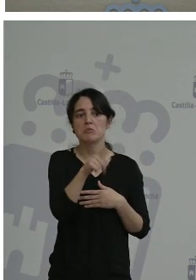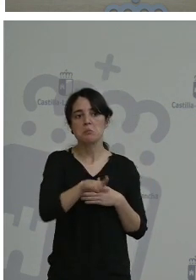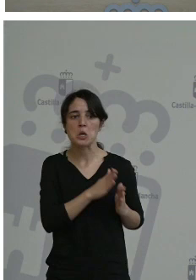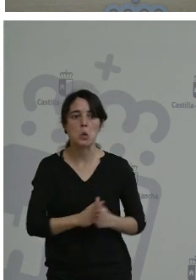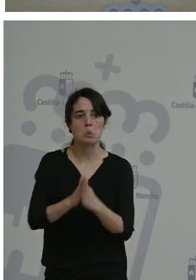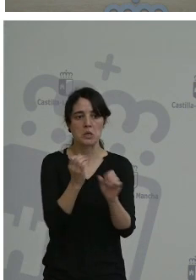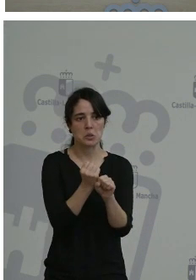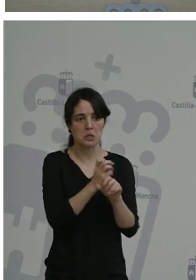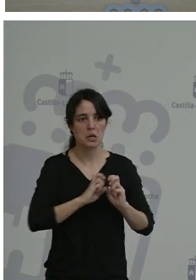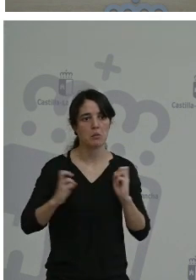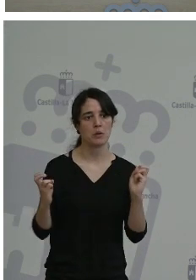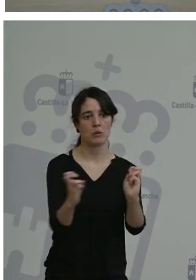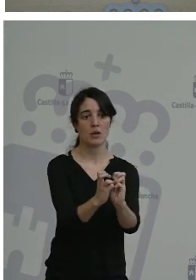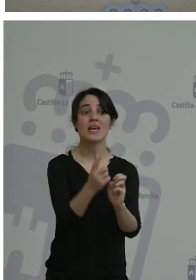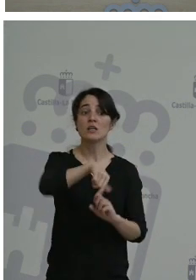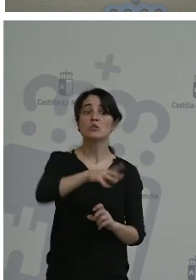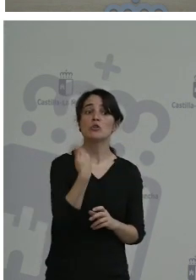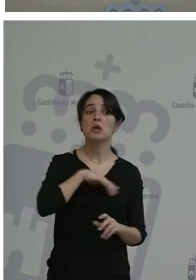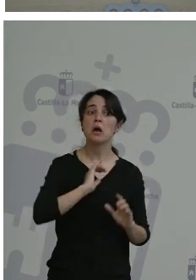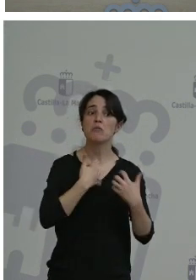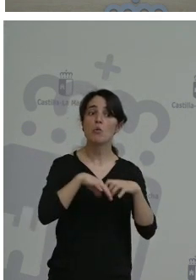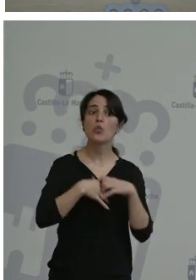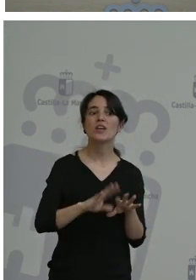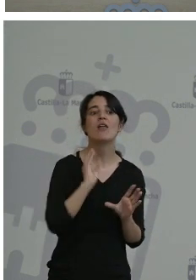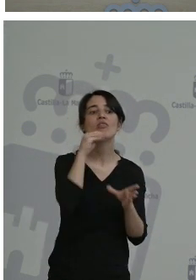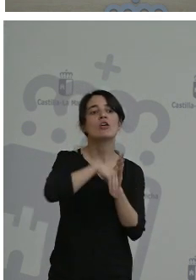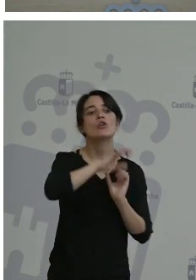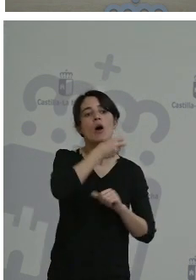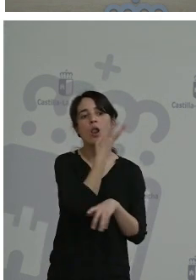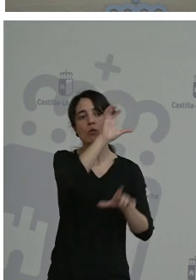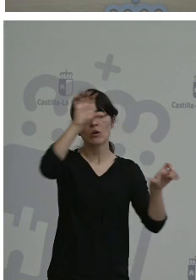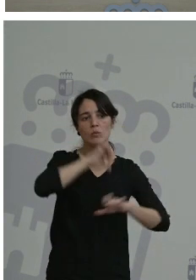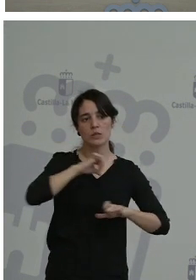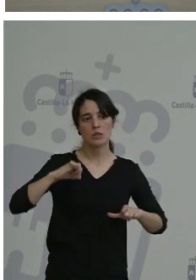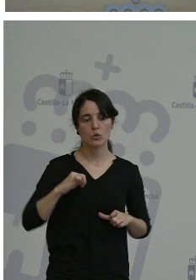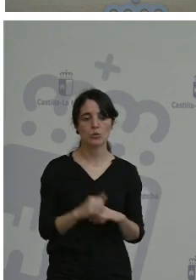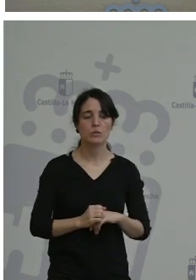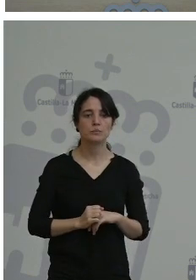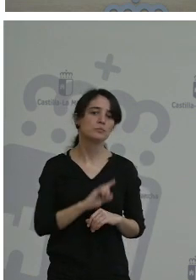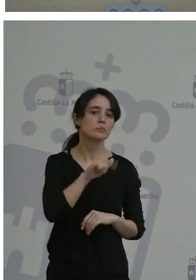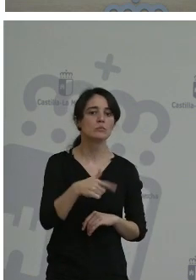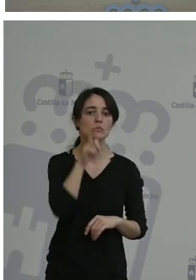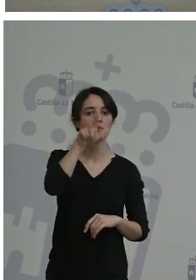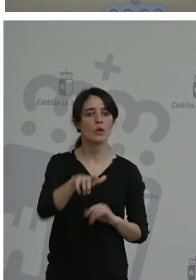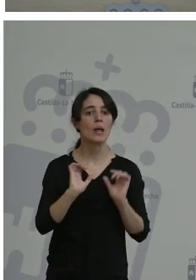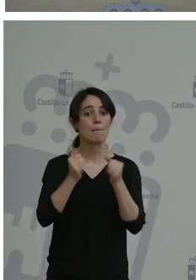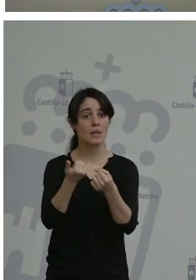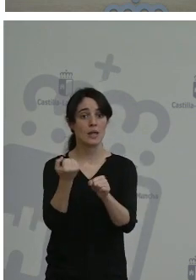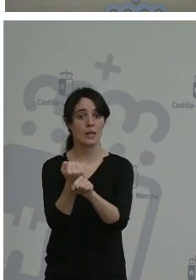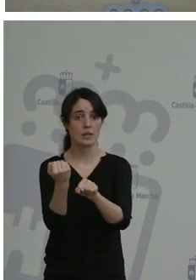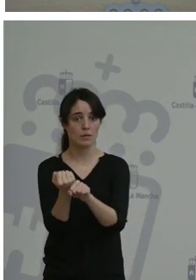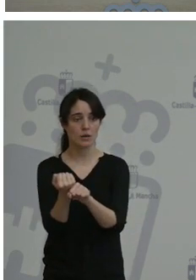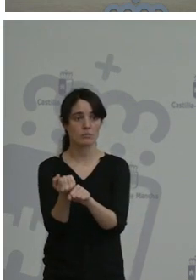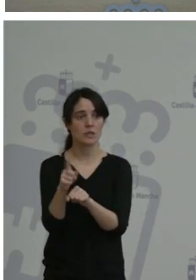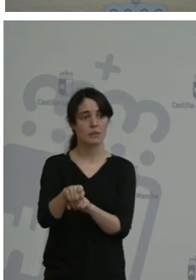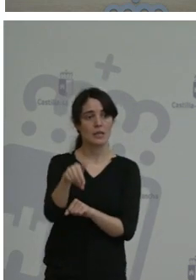también ya en marcha en algunas comunidades autónomas. Y cuando la persona se incorpora al puesto de trabajo, pues es importante él